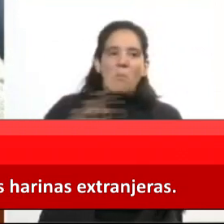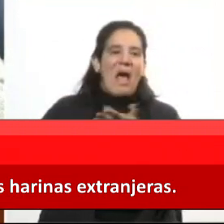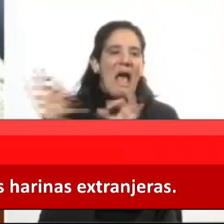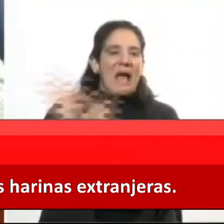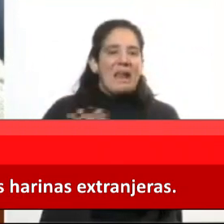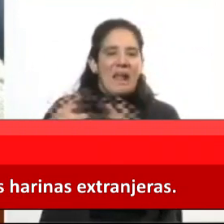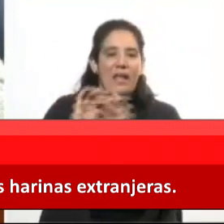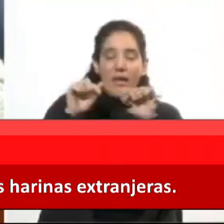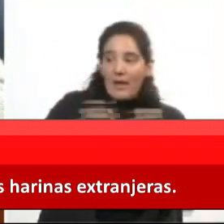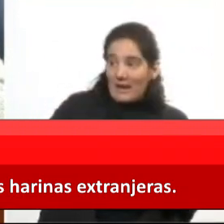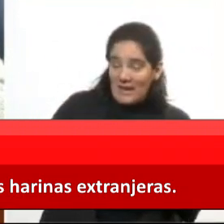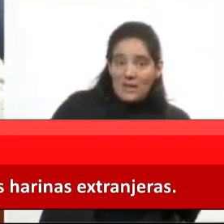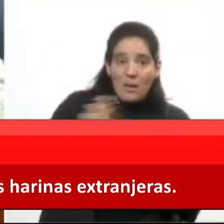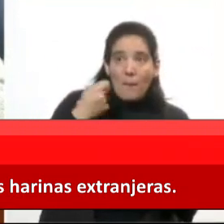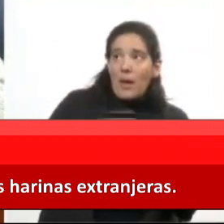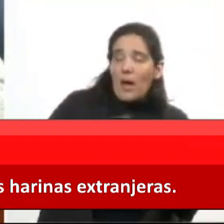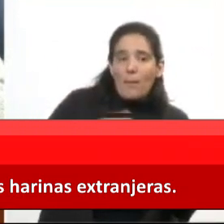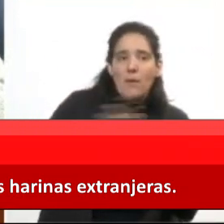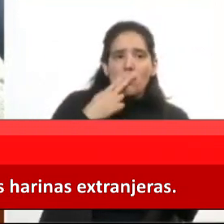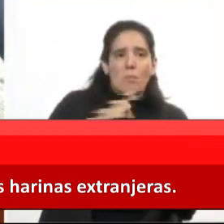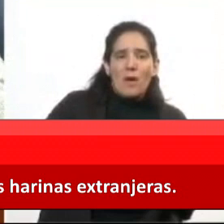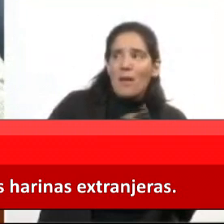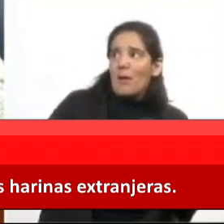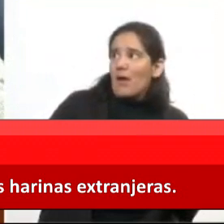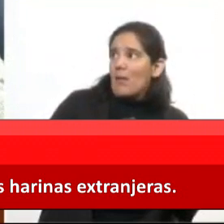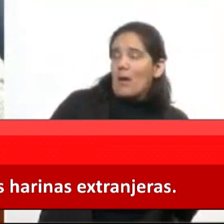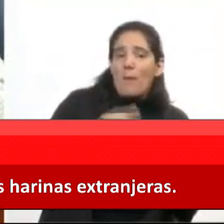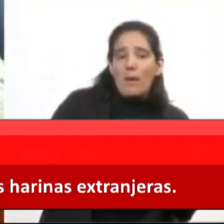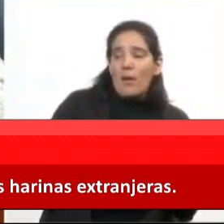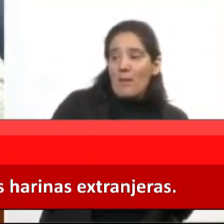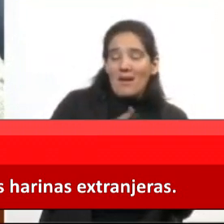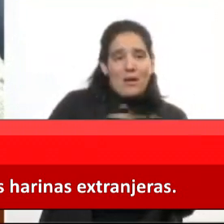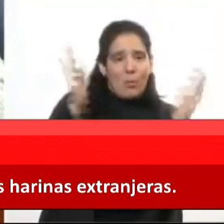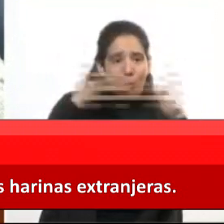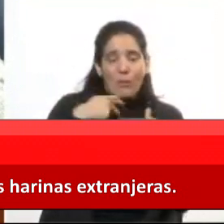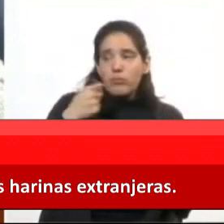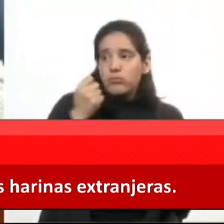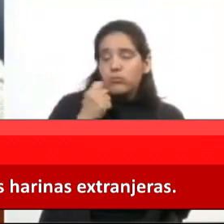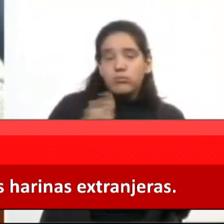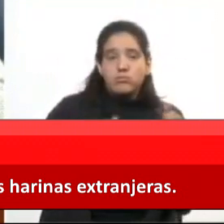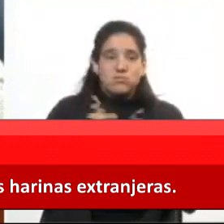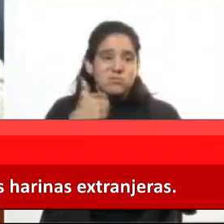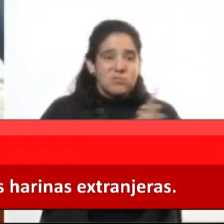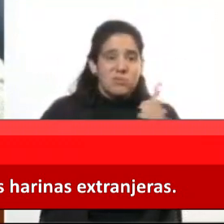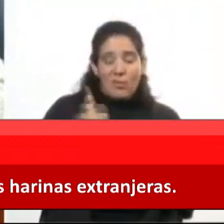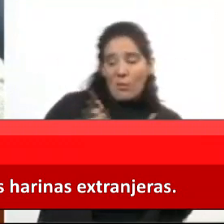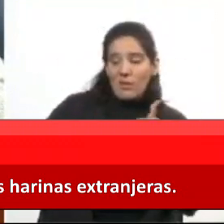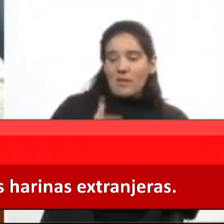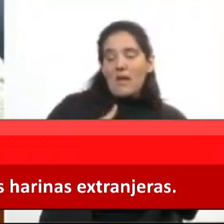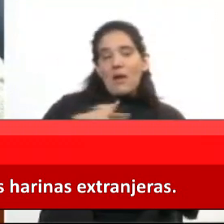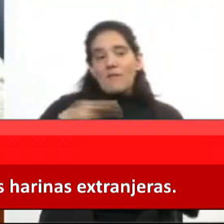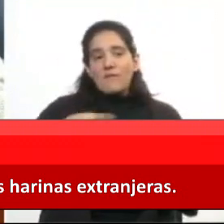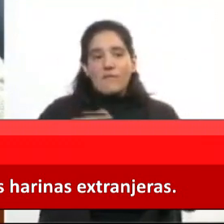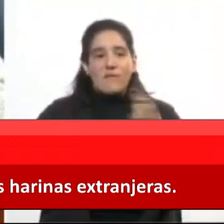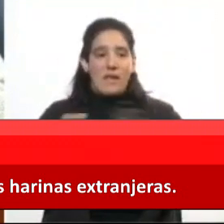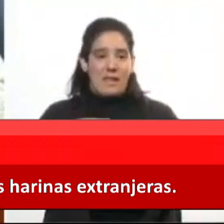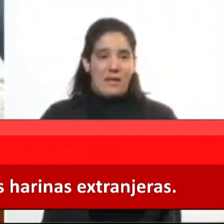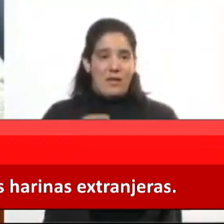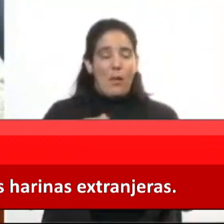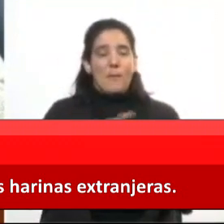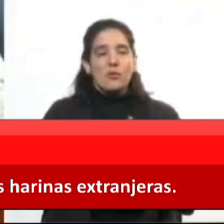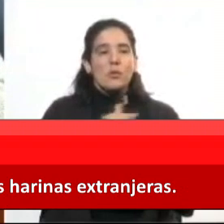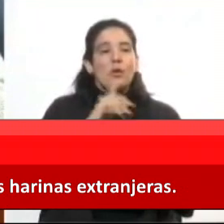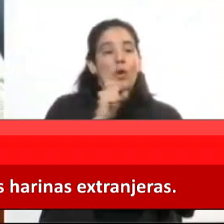quienes aquí trabajan con ahínco para mantener esta fuente de trabajo que en cooperación con otras cooperativas es fuente laboral para 90